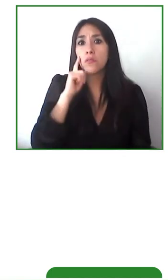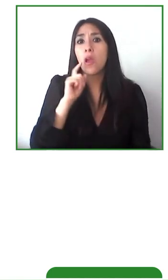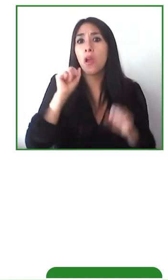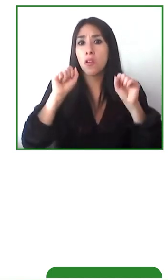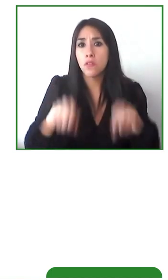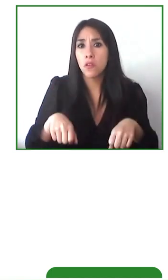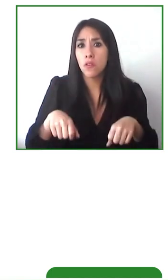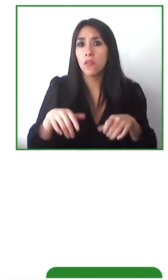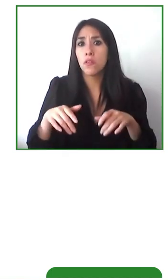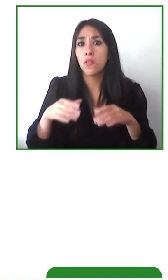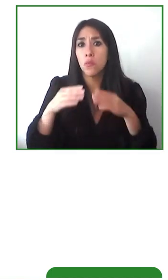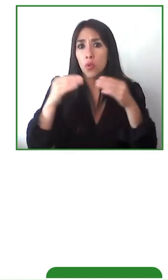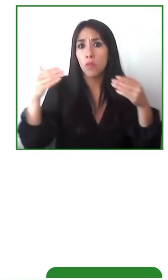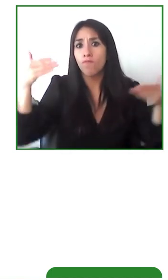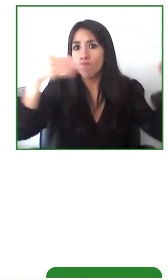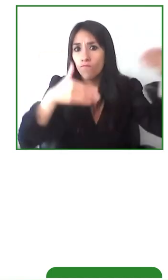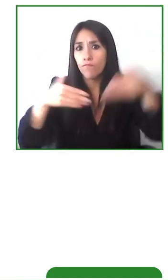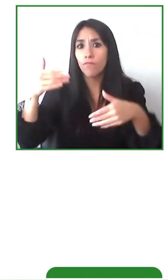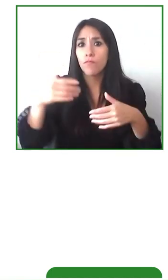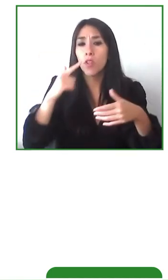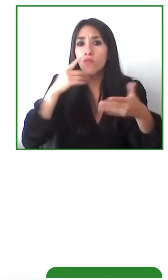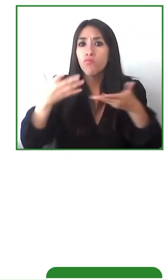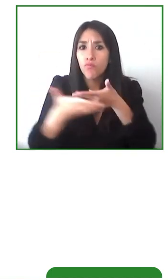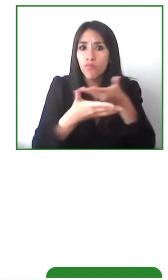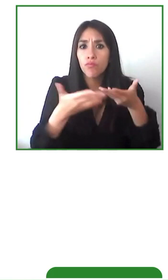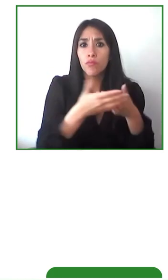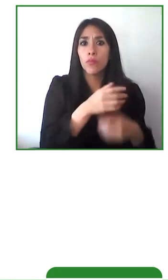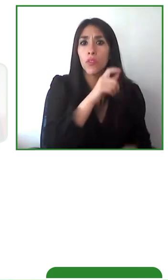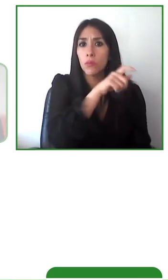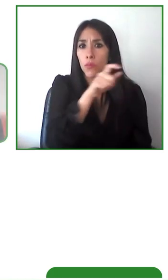y compartir con los demás.